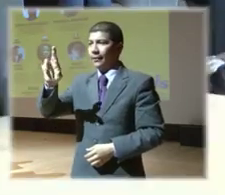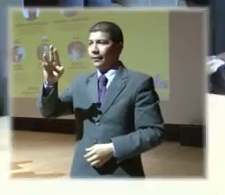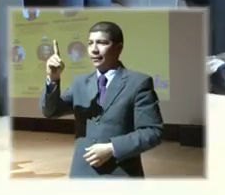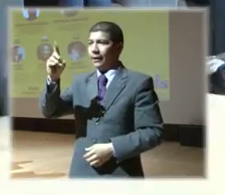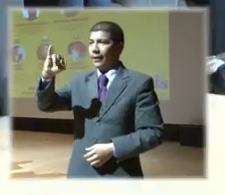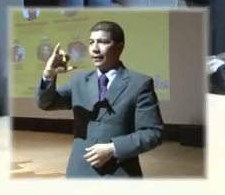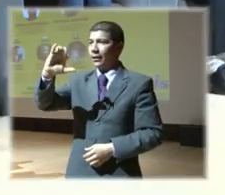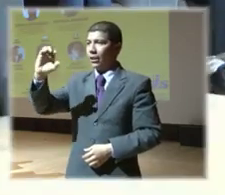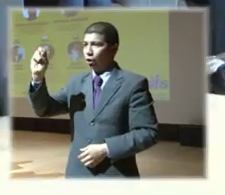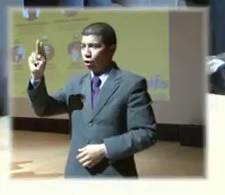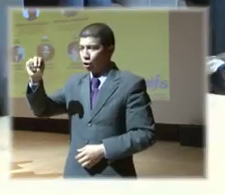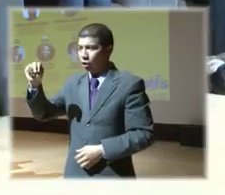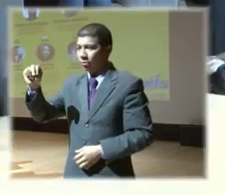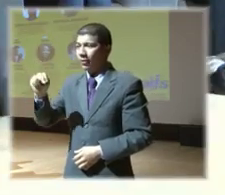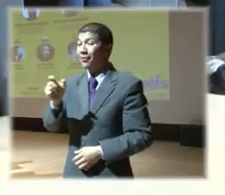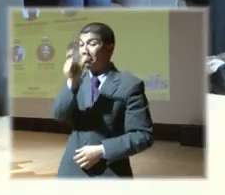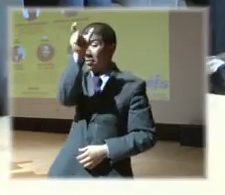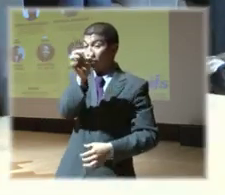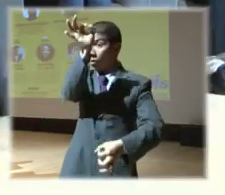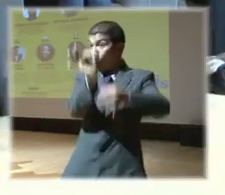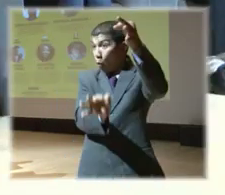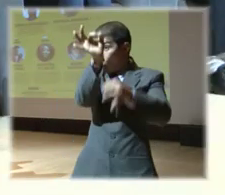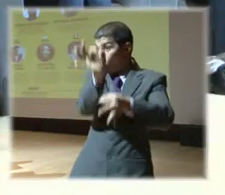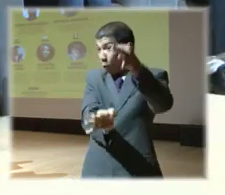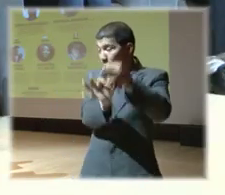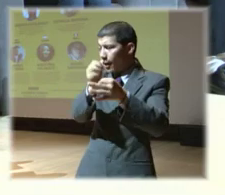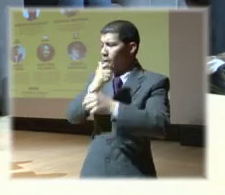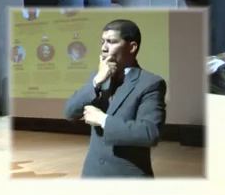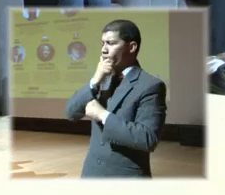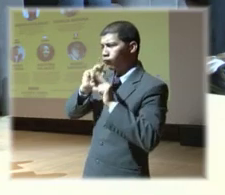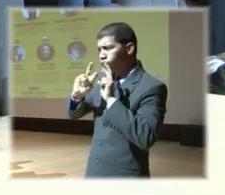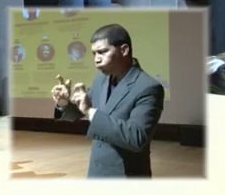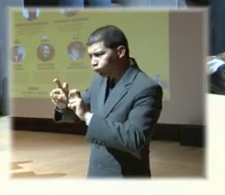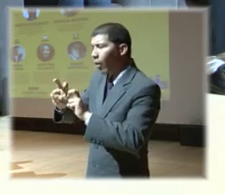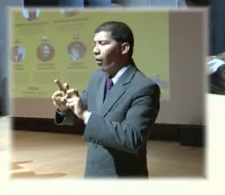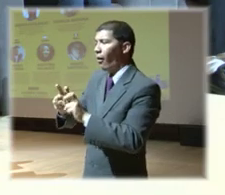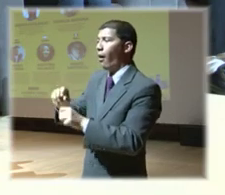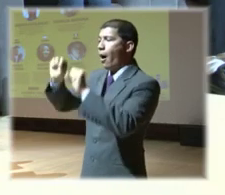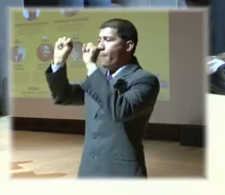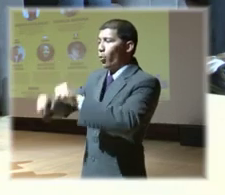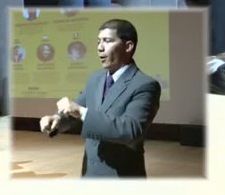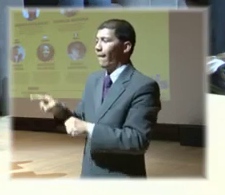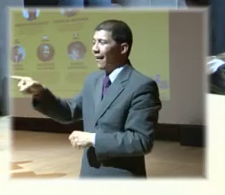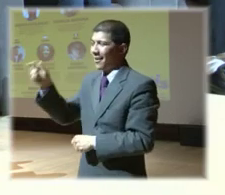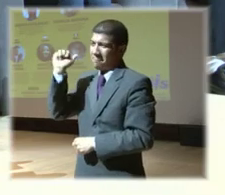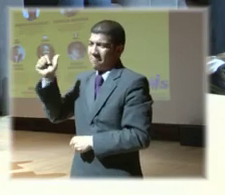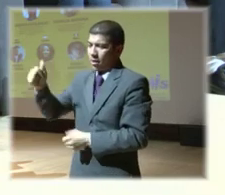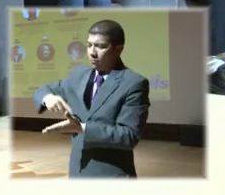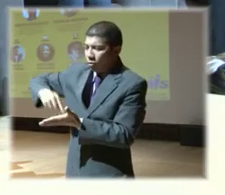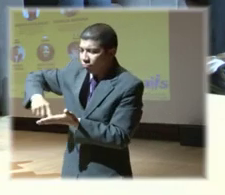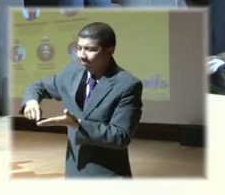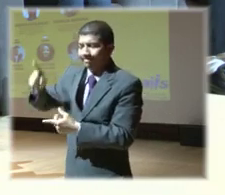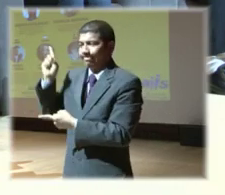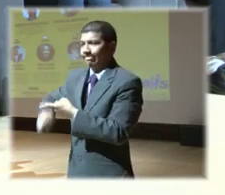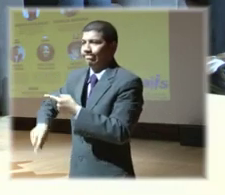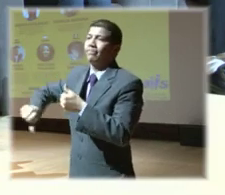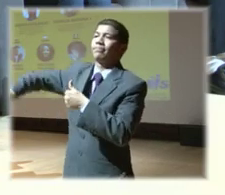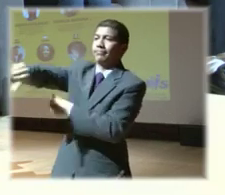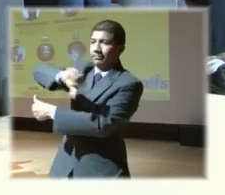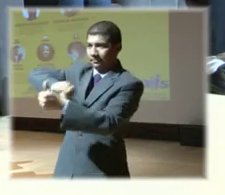la capacidad de ejercicio de una persona. Históricamente, diferentes grupos sociales han sido definidos como incapaces